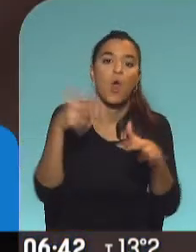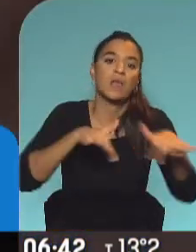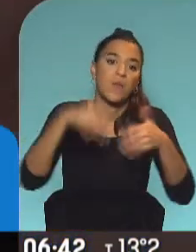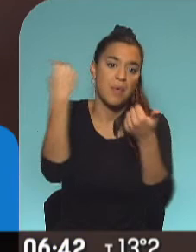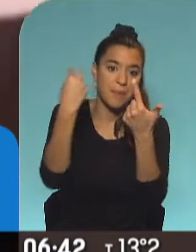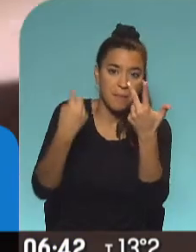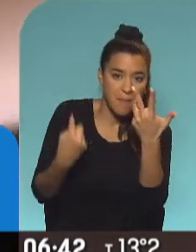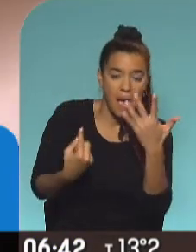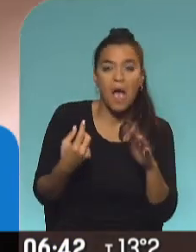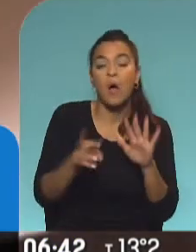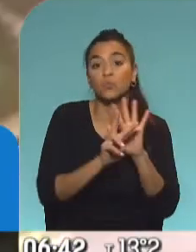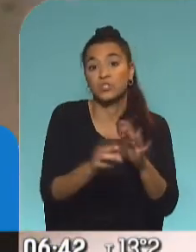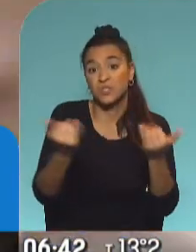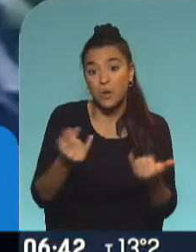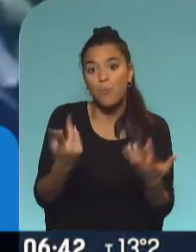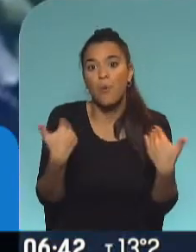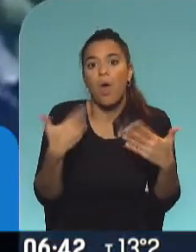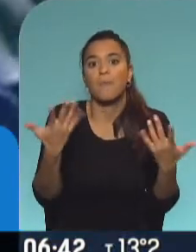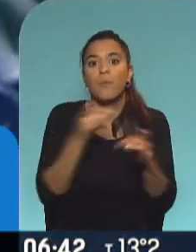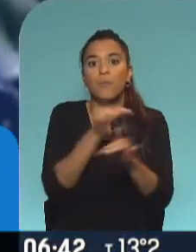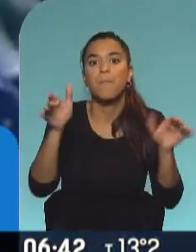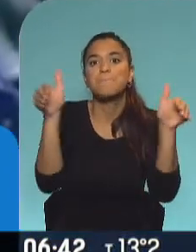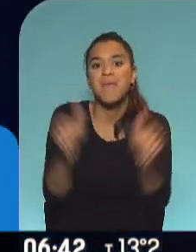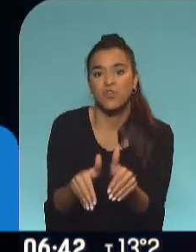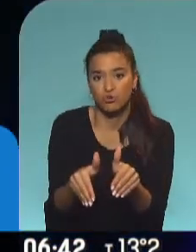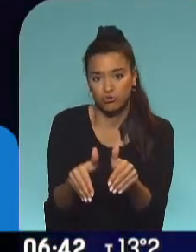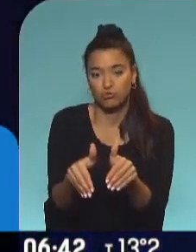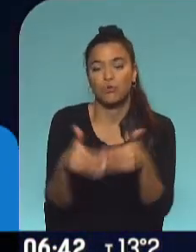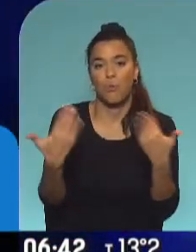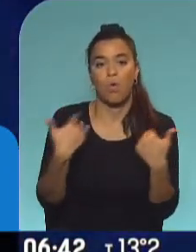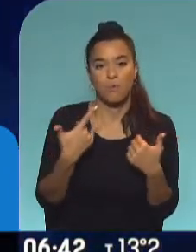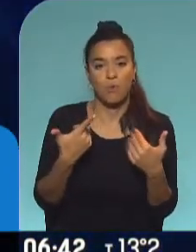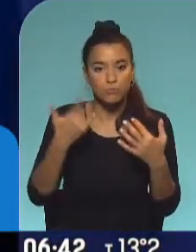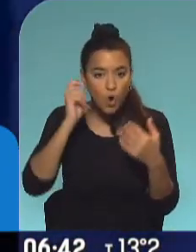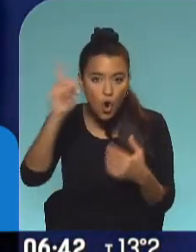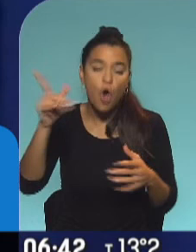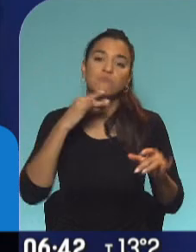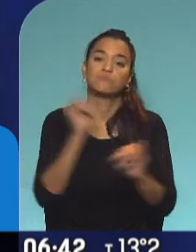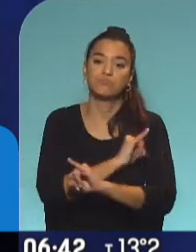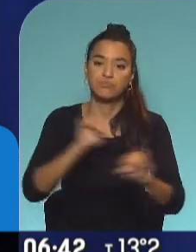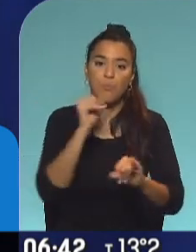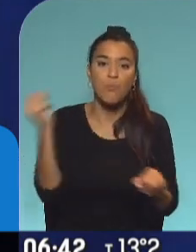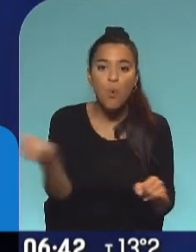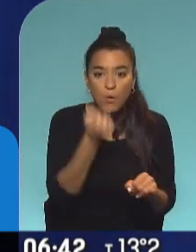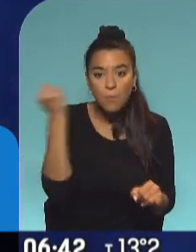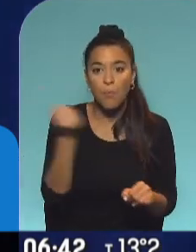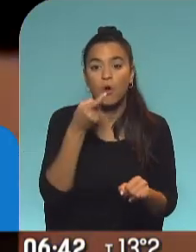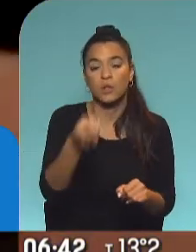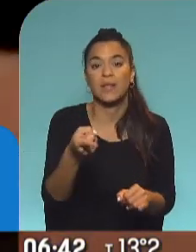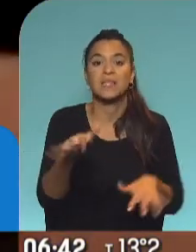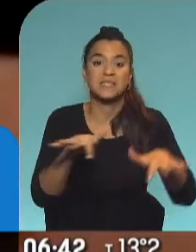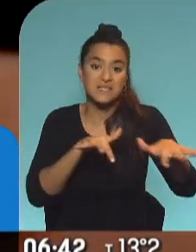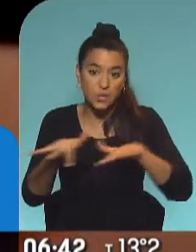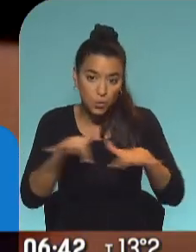autorizadas podemos minimizar la posibilidad de tenerlo hasta que podamos realmente transmitir el mensaje de la importancia que tiene esta